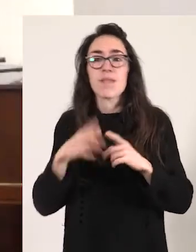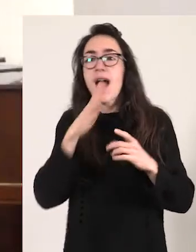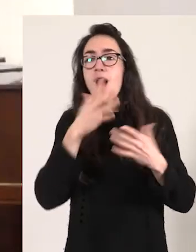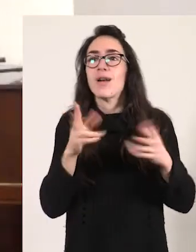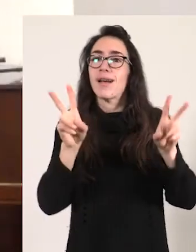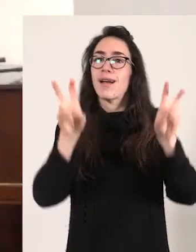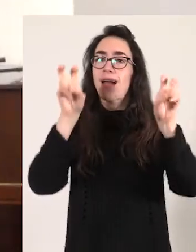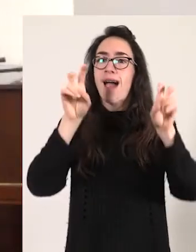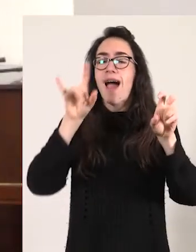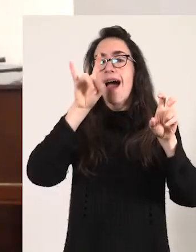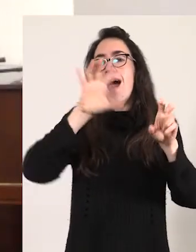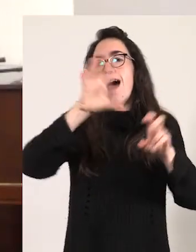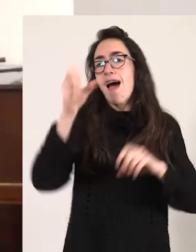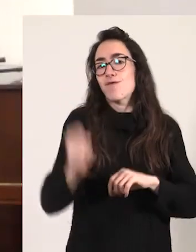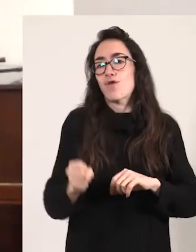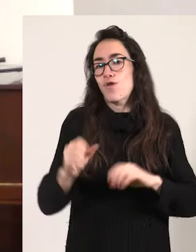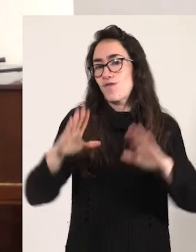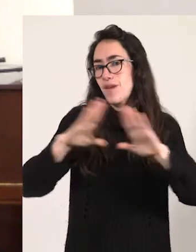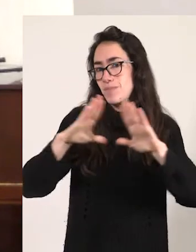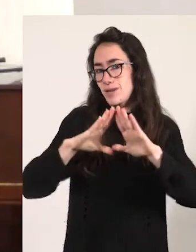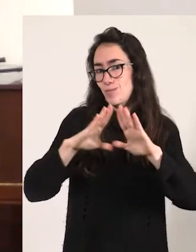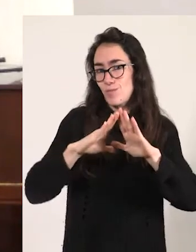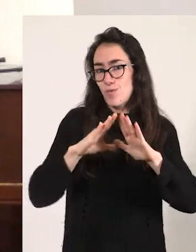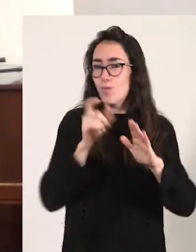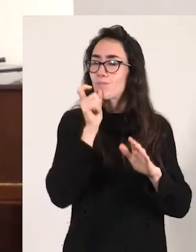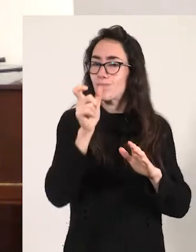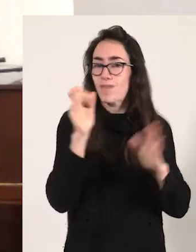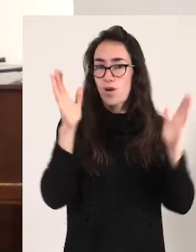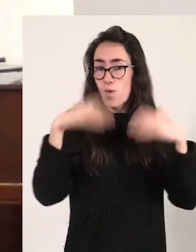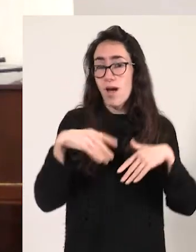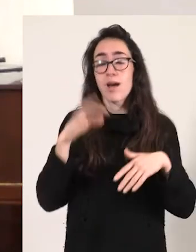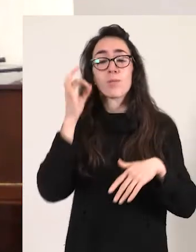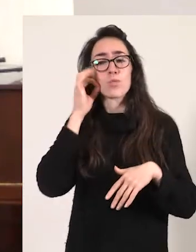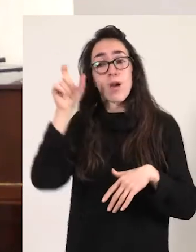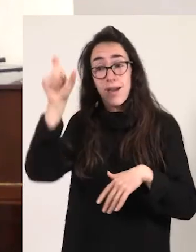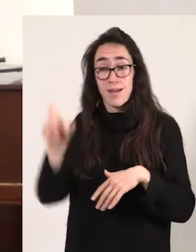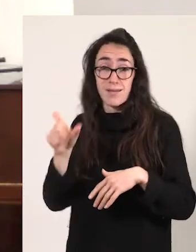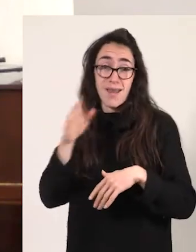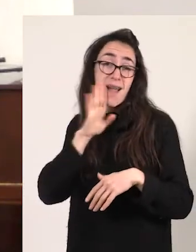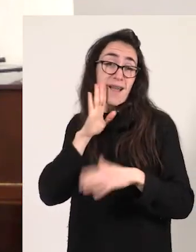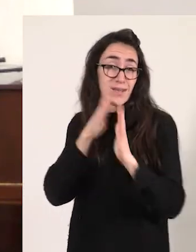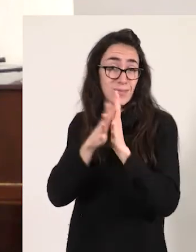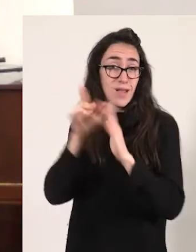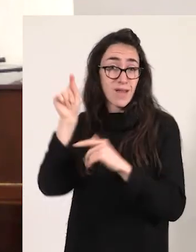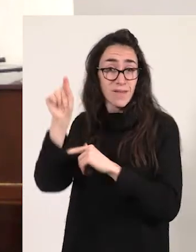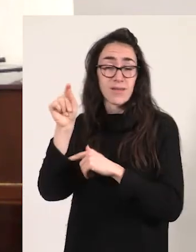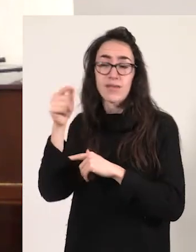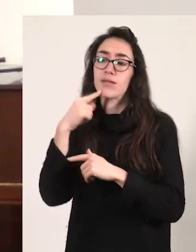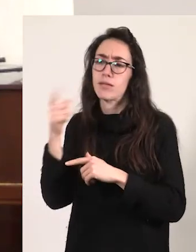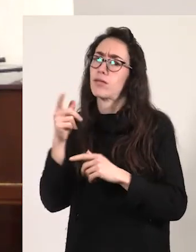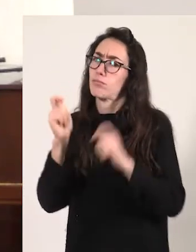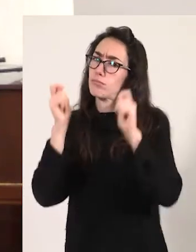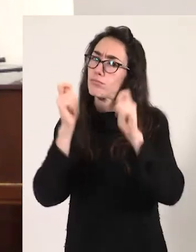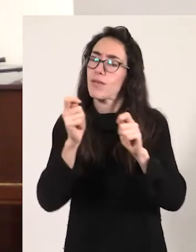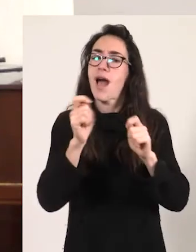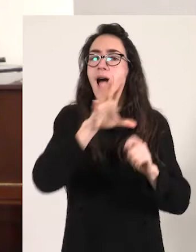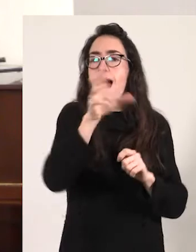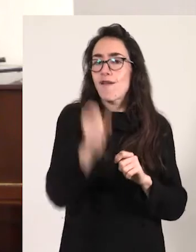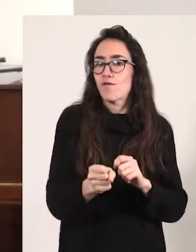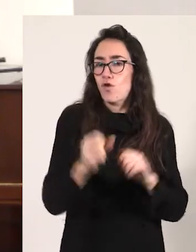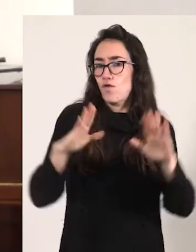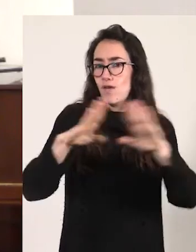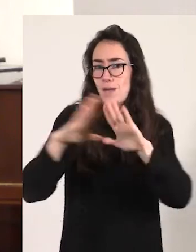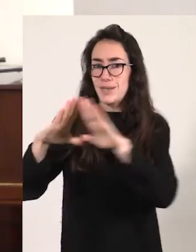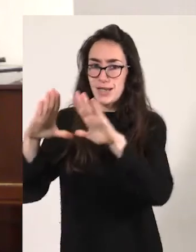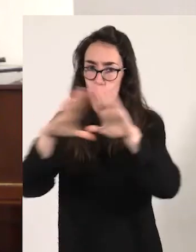ya ni siquiera se habla de afrofeminismo. Esther Mayo Cortega, que es profesora de universidad, investigadora, activista afrofeminista y tal, ella habla